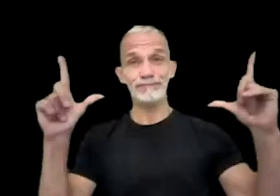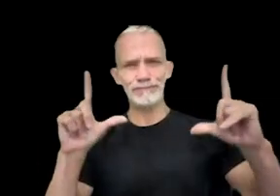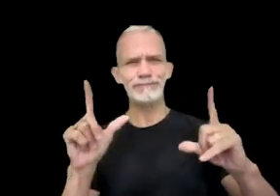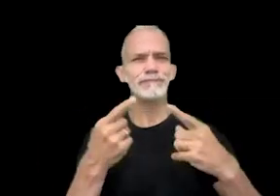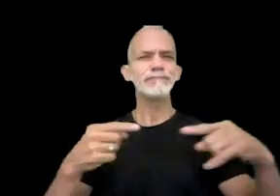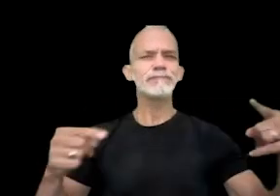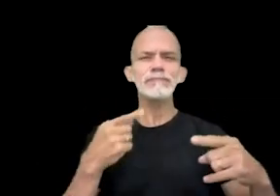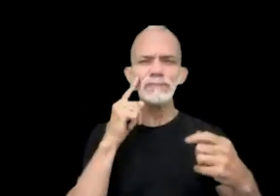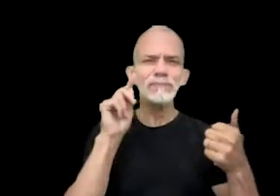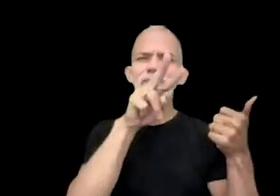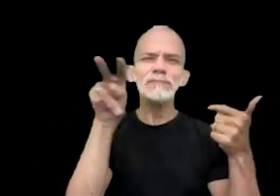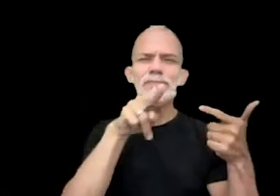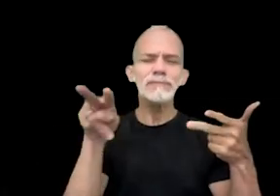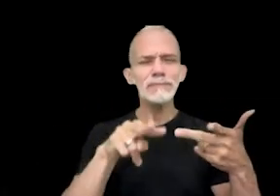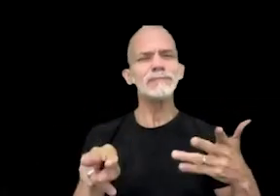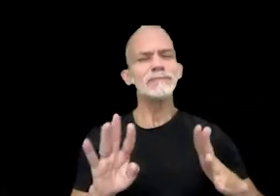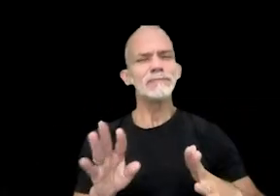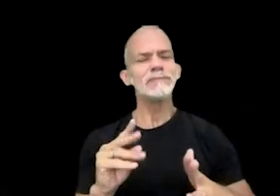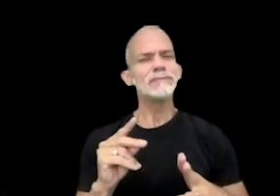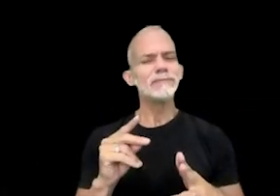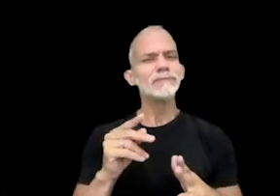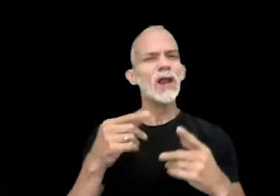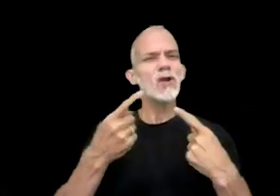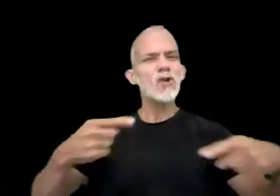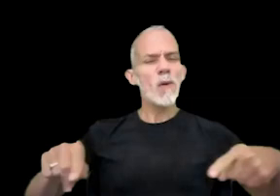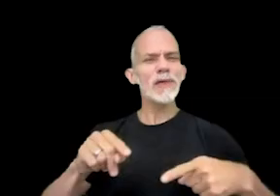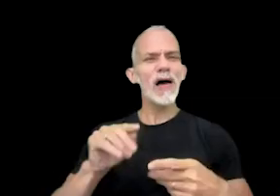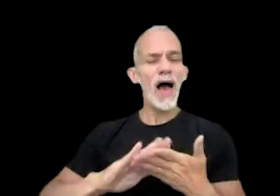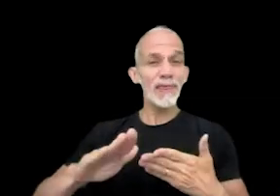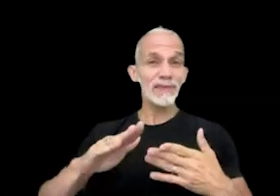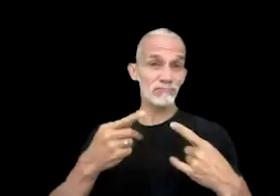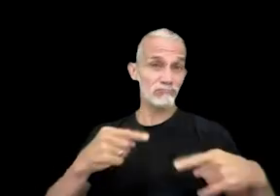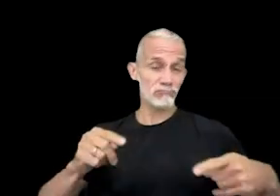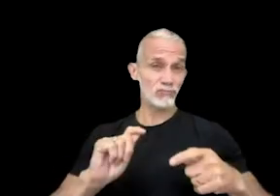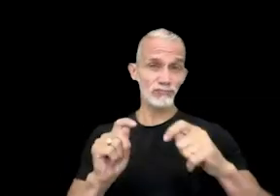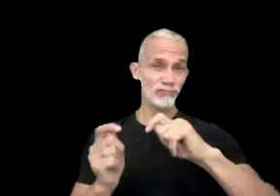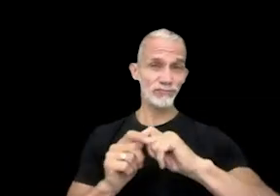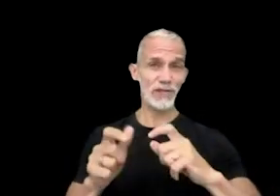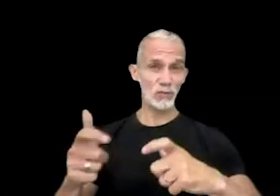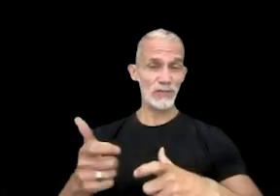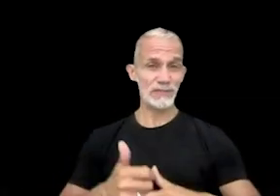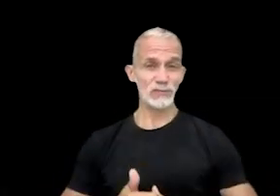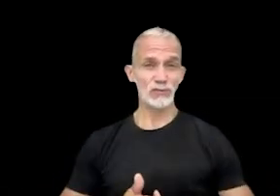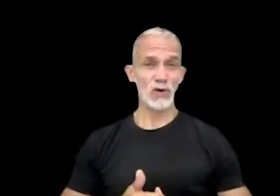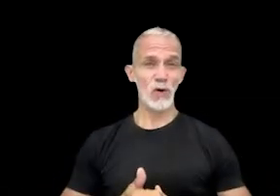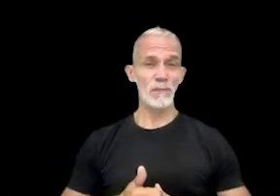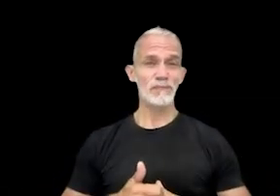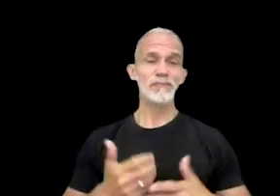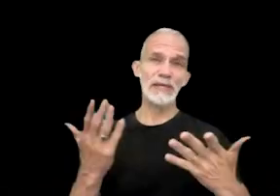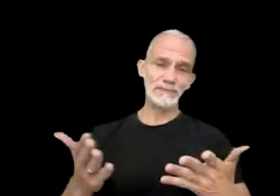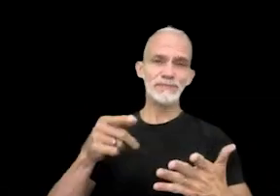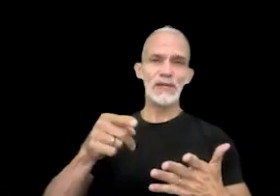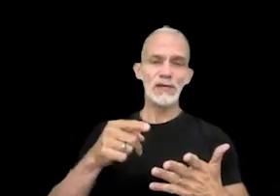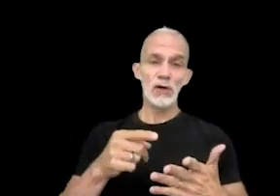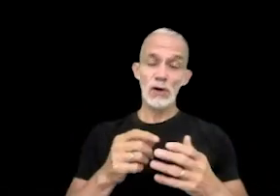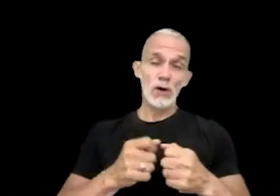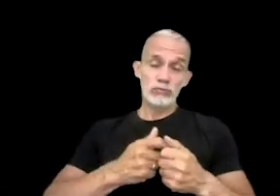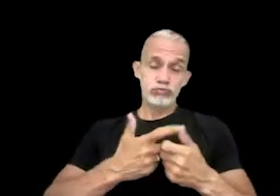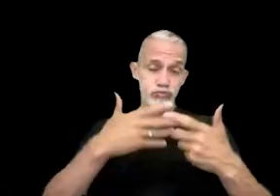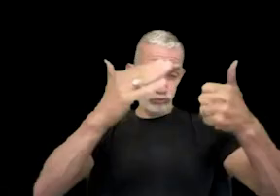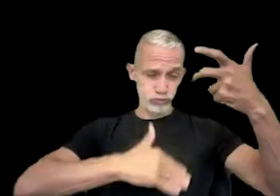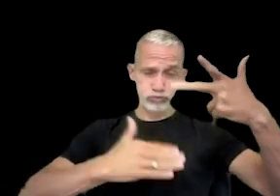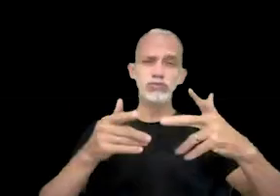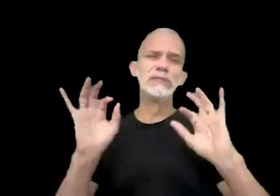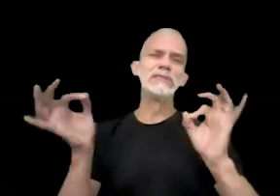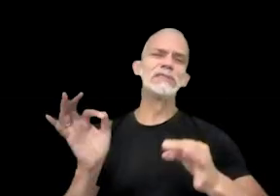poder seguir un poco las novedades que, como siempre, a ver, son tantas y todos lo